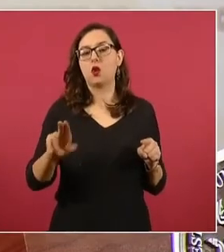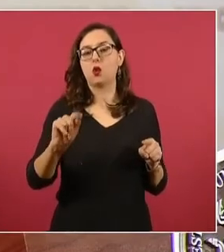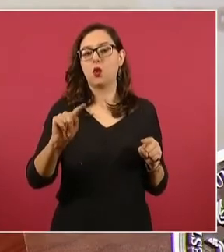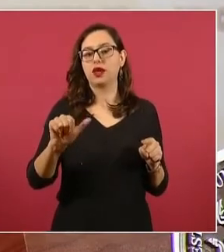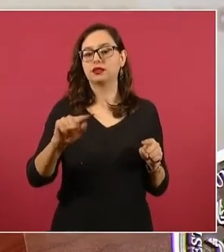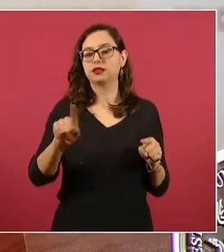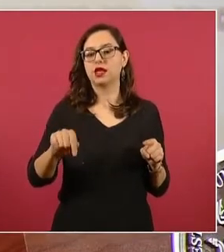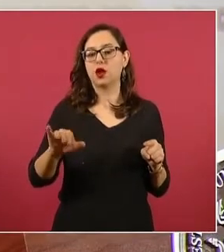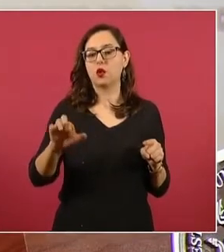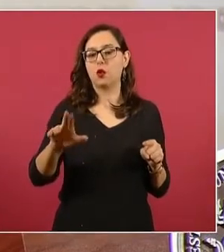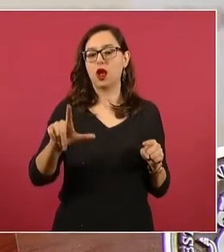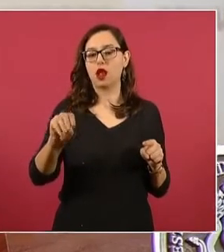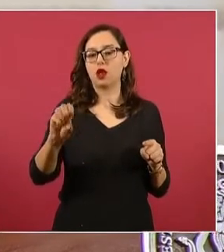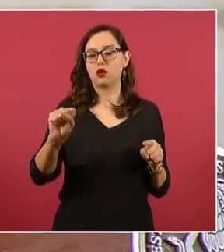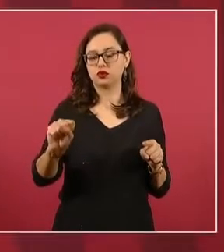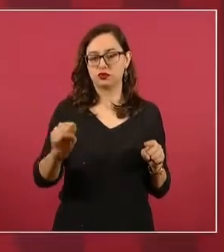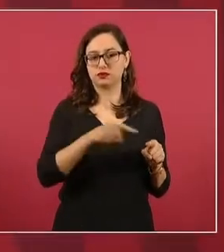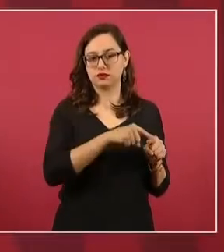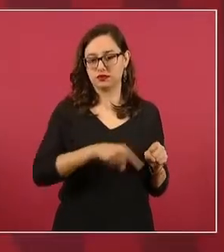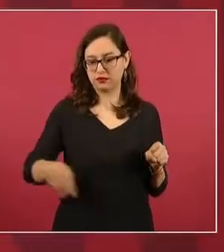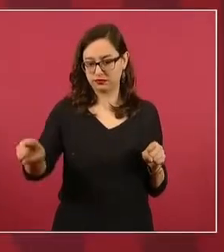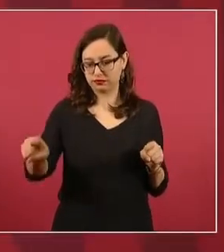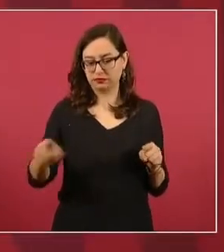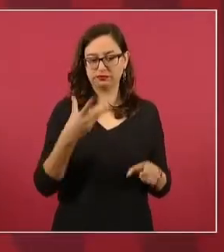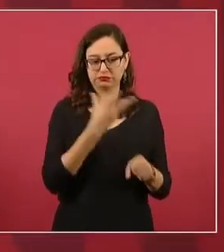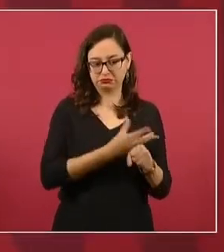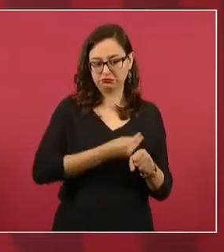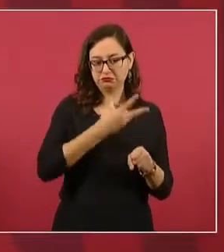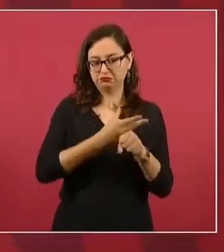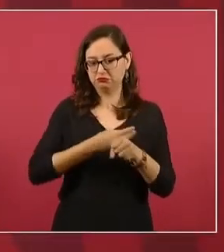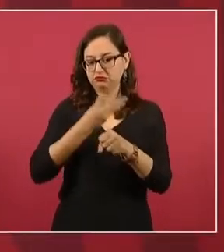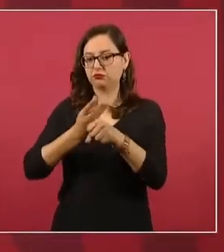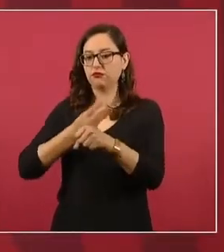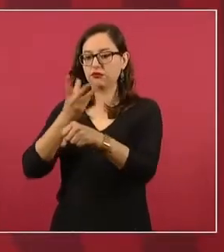Ya de los 5 tramos llevamos 4